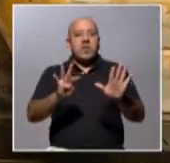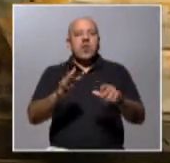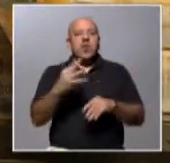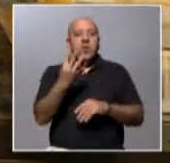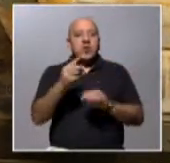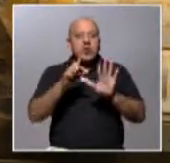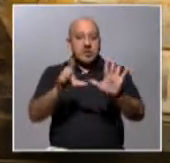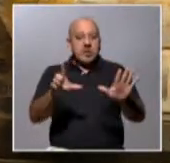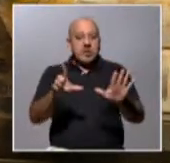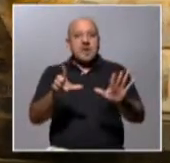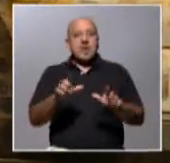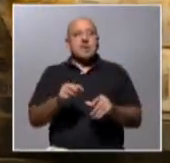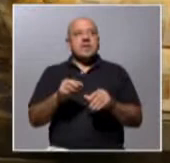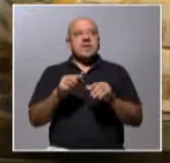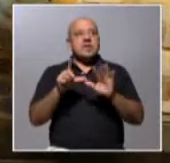099-794748,